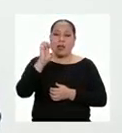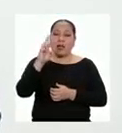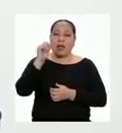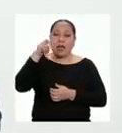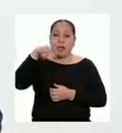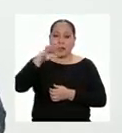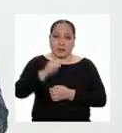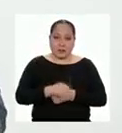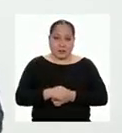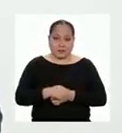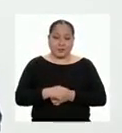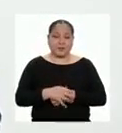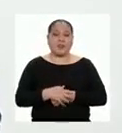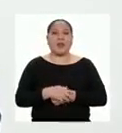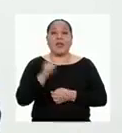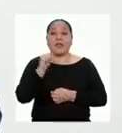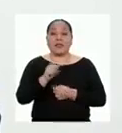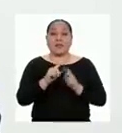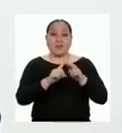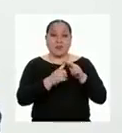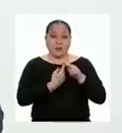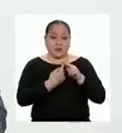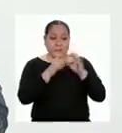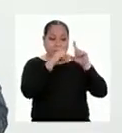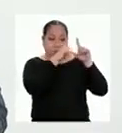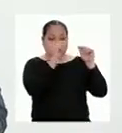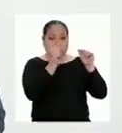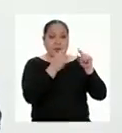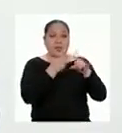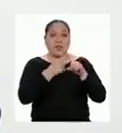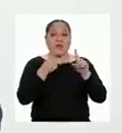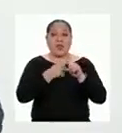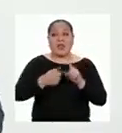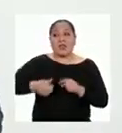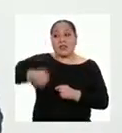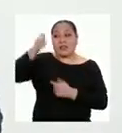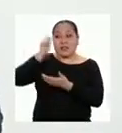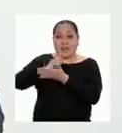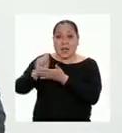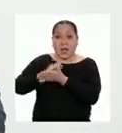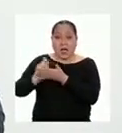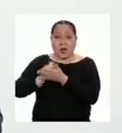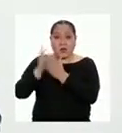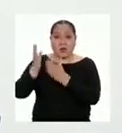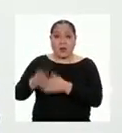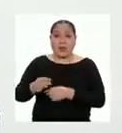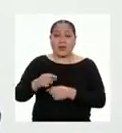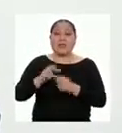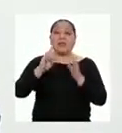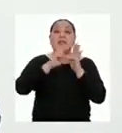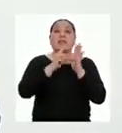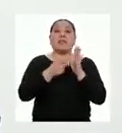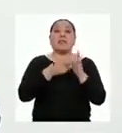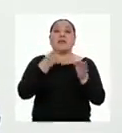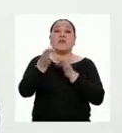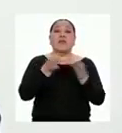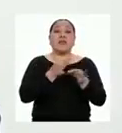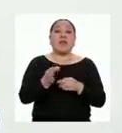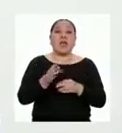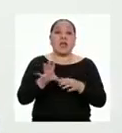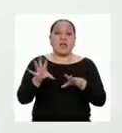Ahí lo clave es que al inicio del párrafo dice: diversos autores definen la tolerancia a la diversidad